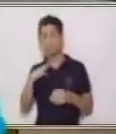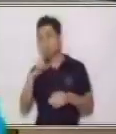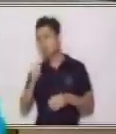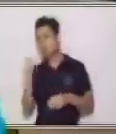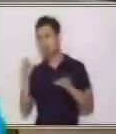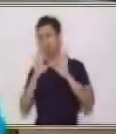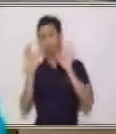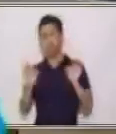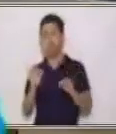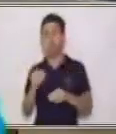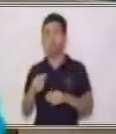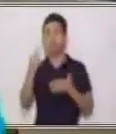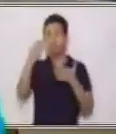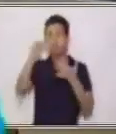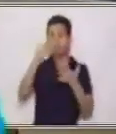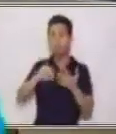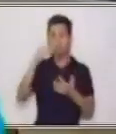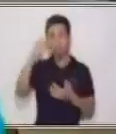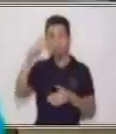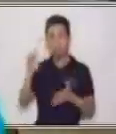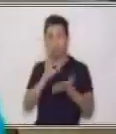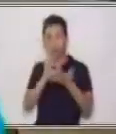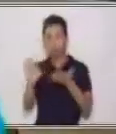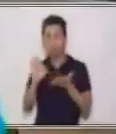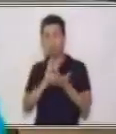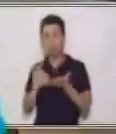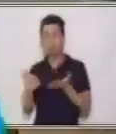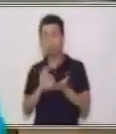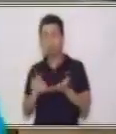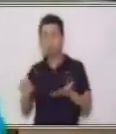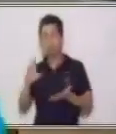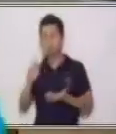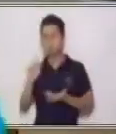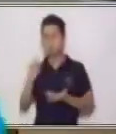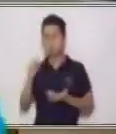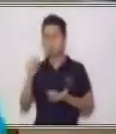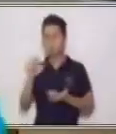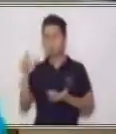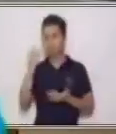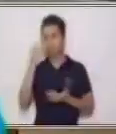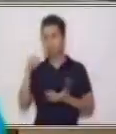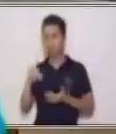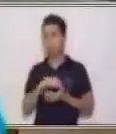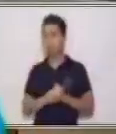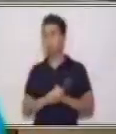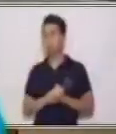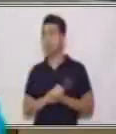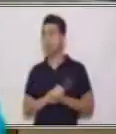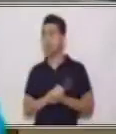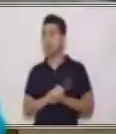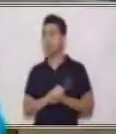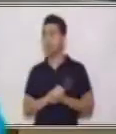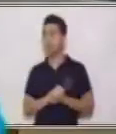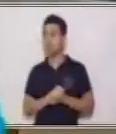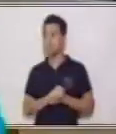yo te lo coloco aquí como referencia. ¿Qué cualidades puede tener esa redacción?